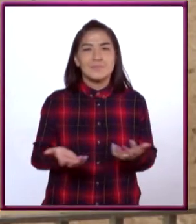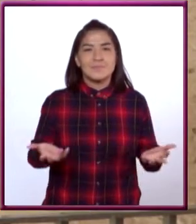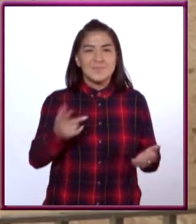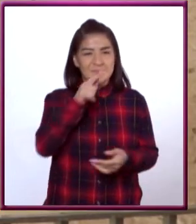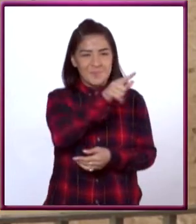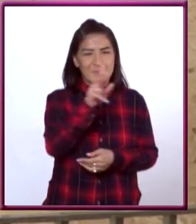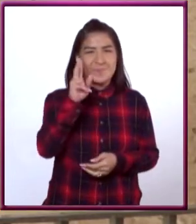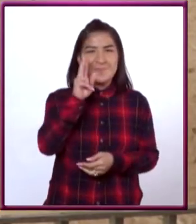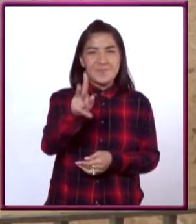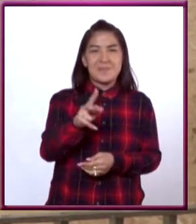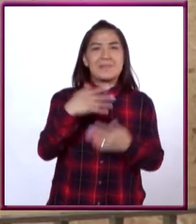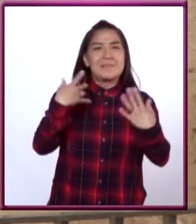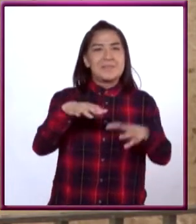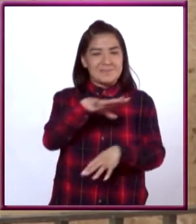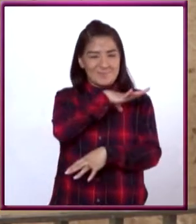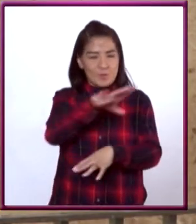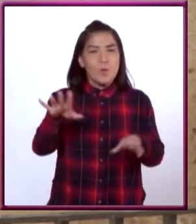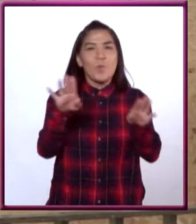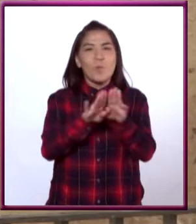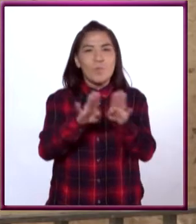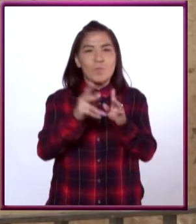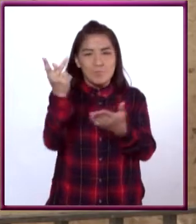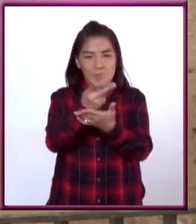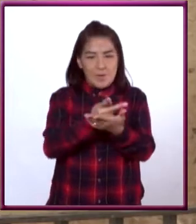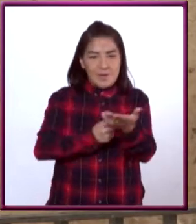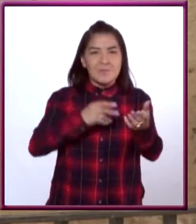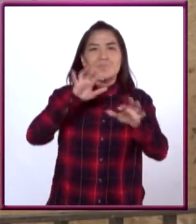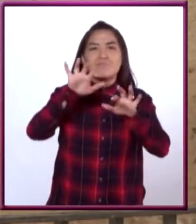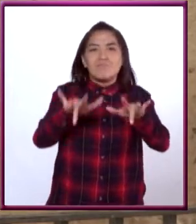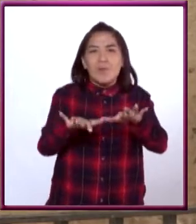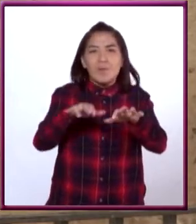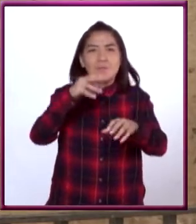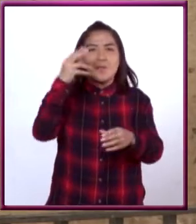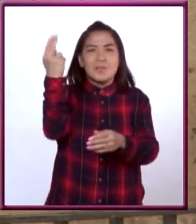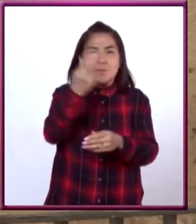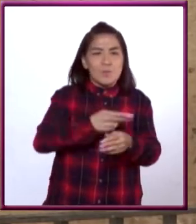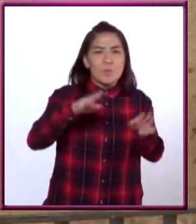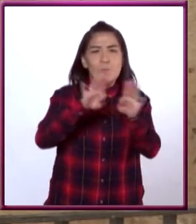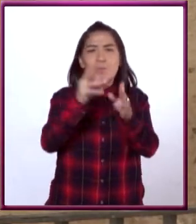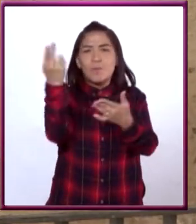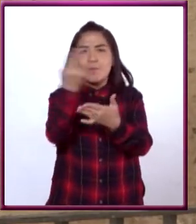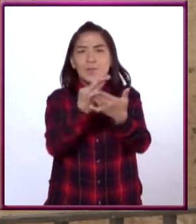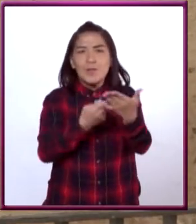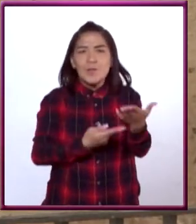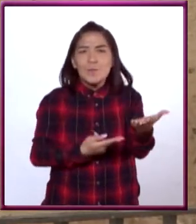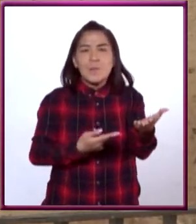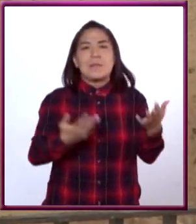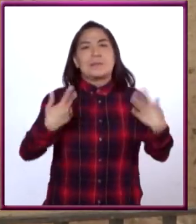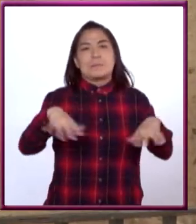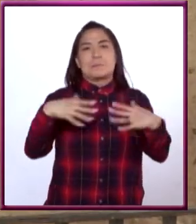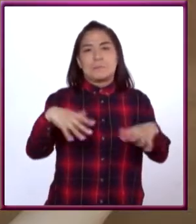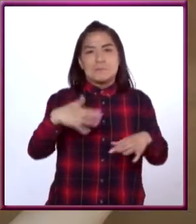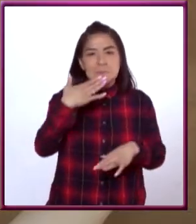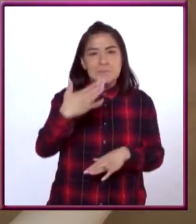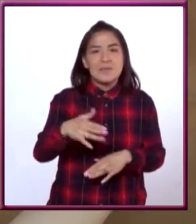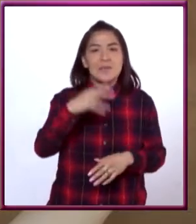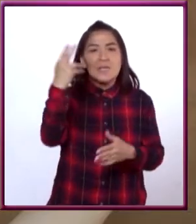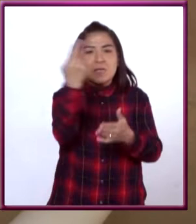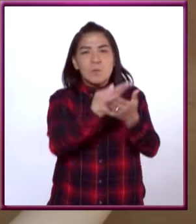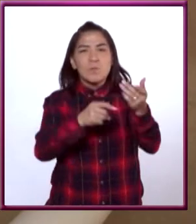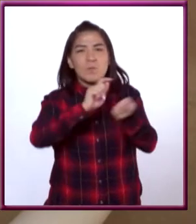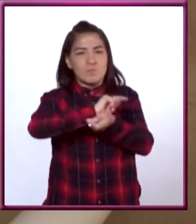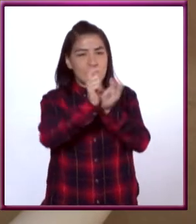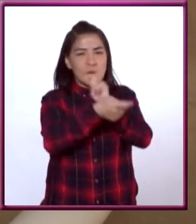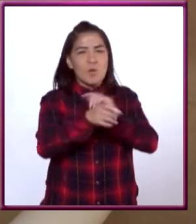Si lo piensas bien, es impresionante cómo se genera un programa de computadora que entendiera al usuario dibujando. No, hombre. Y que el dibujo